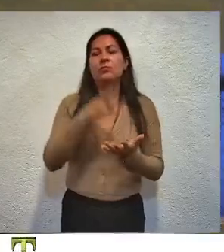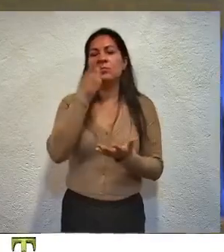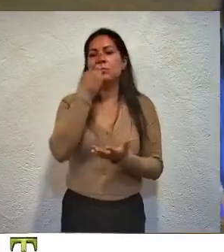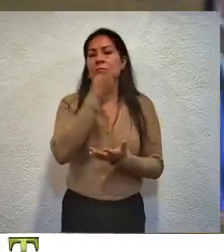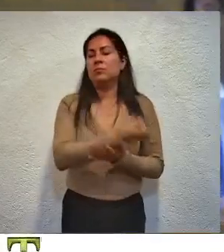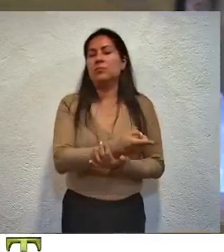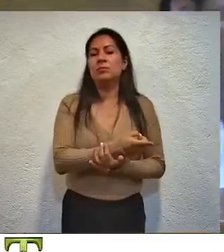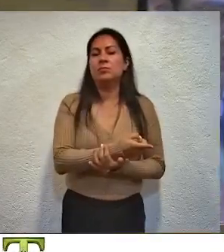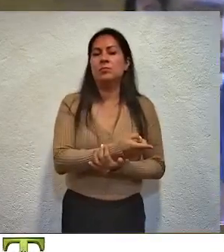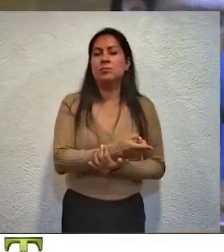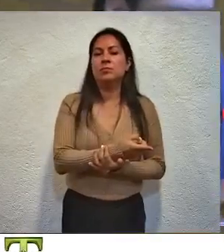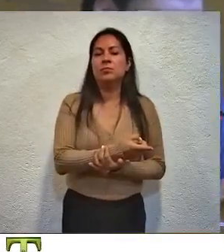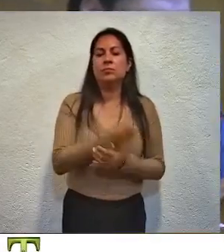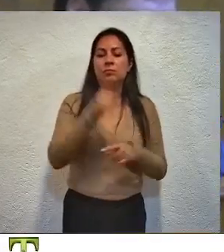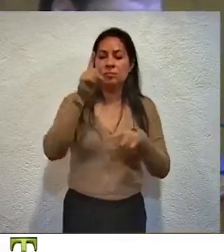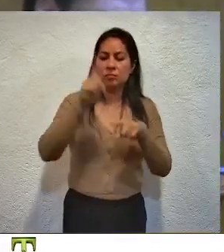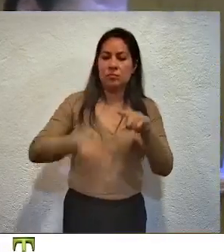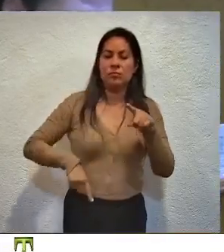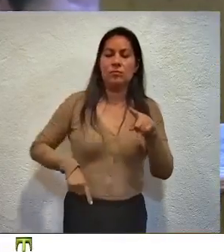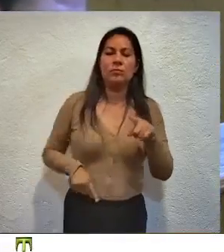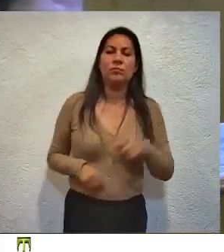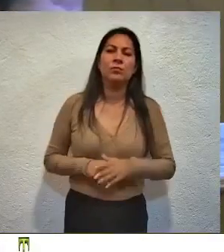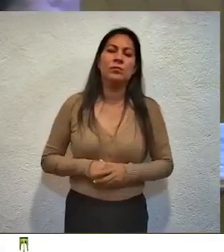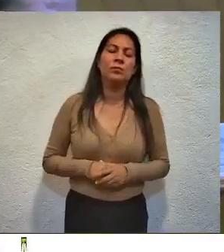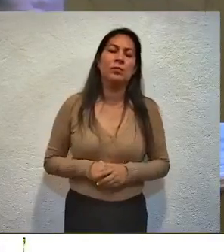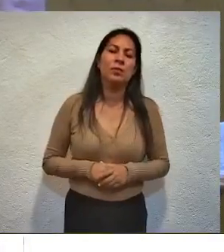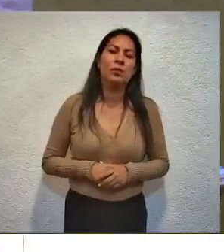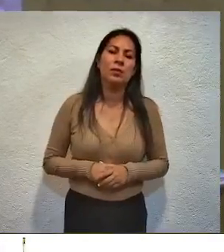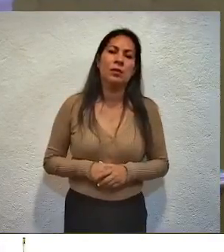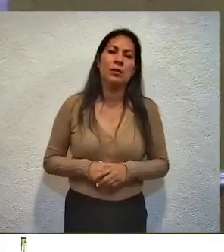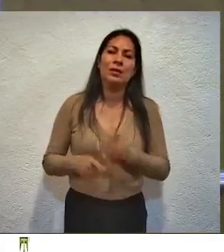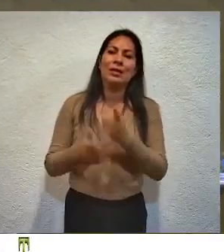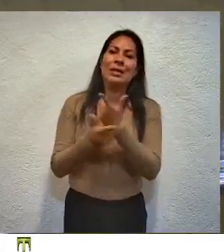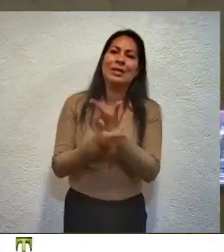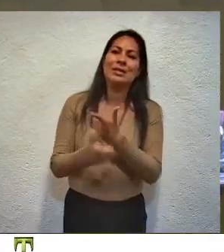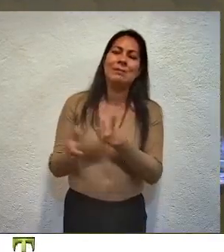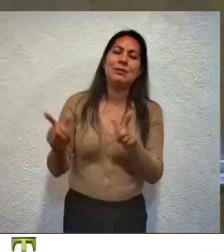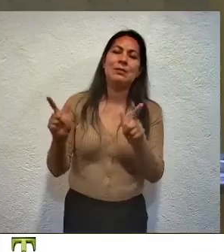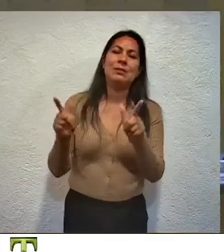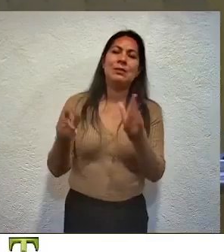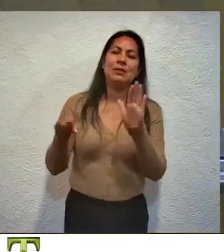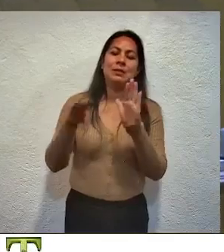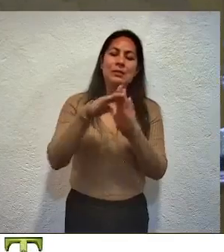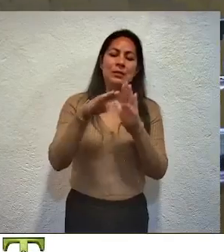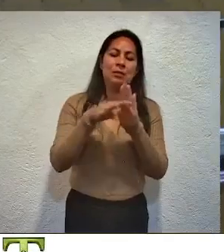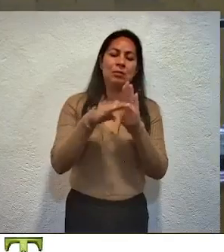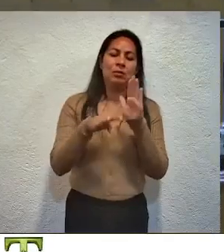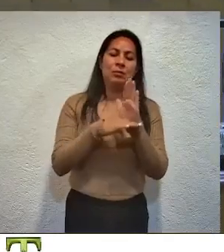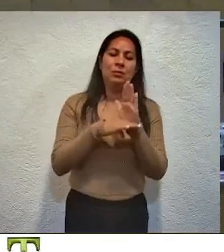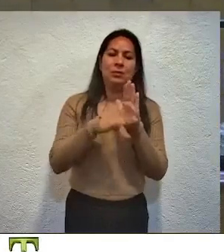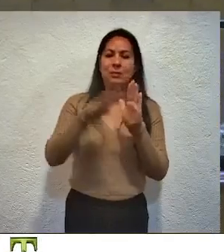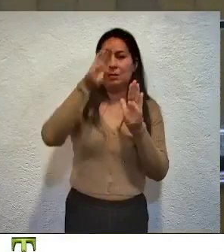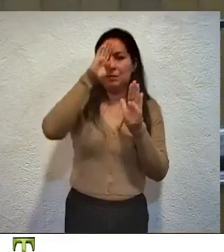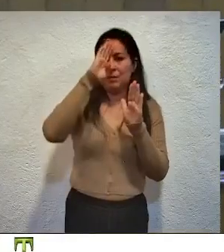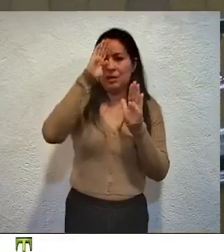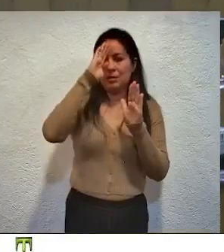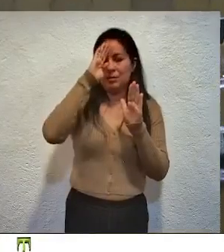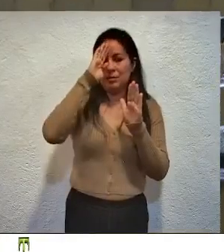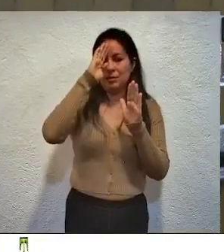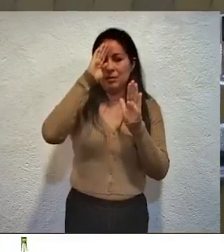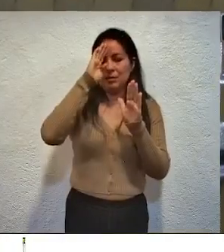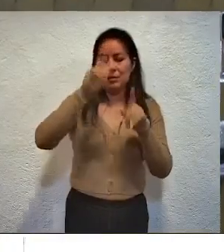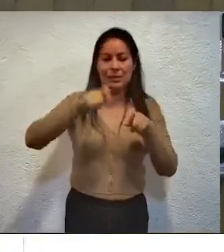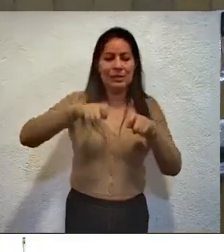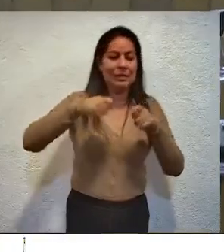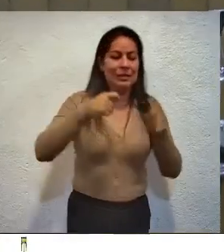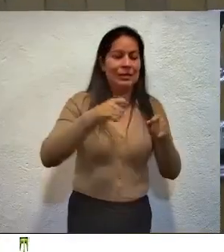que dejar a la libertad de que en los lineamientos se considere el